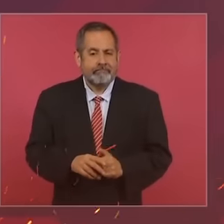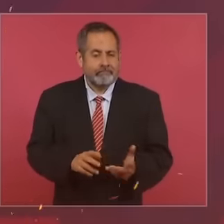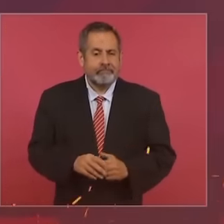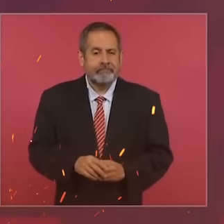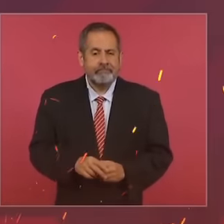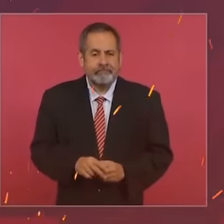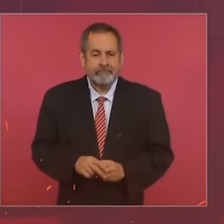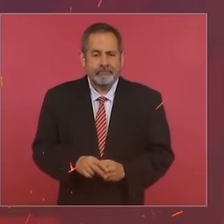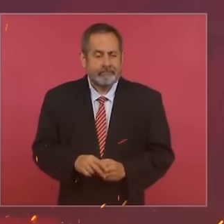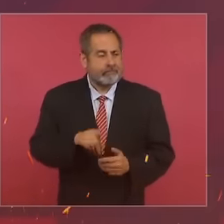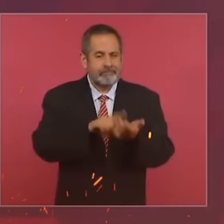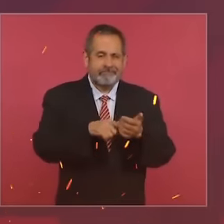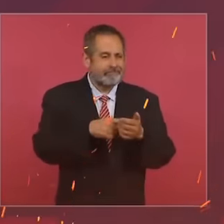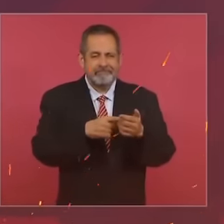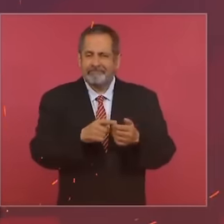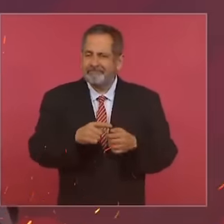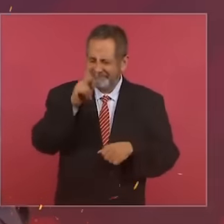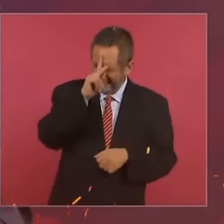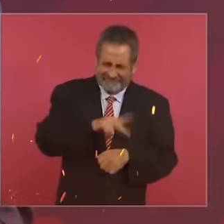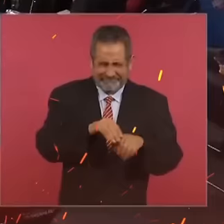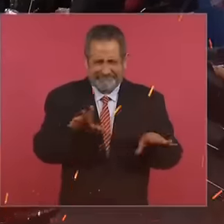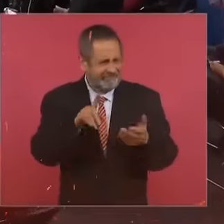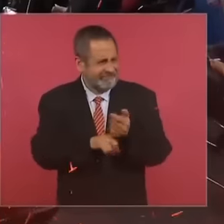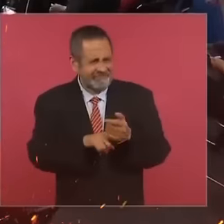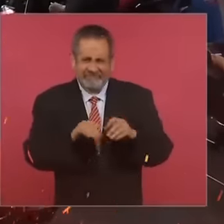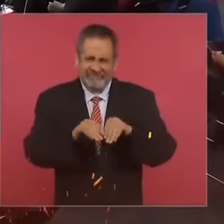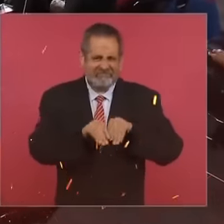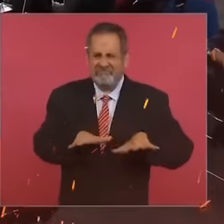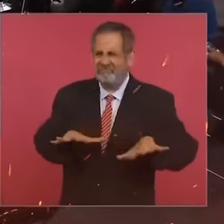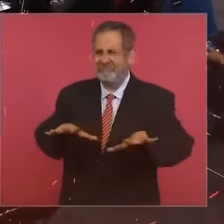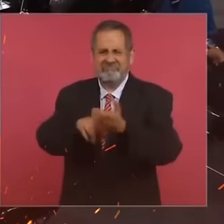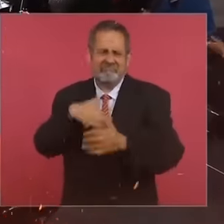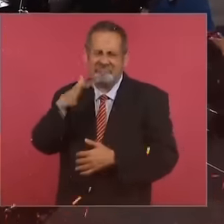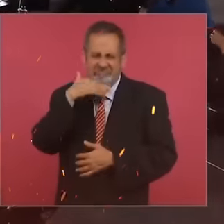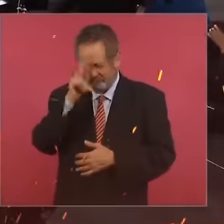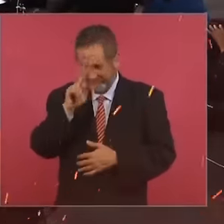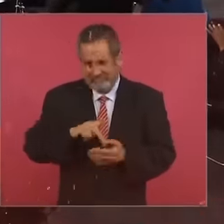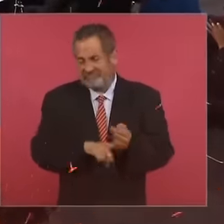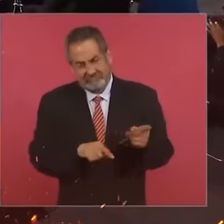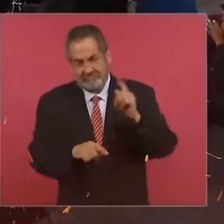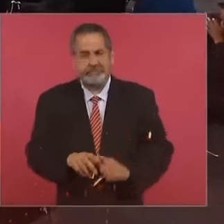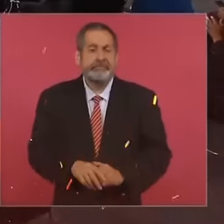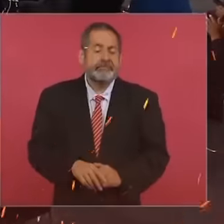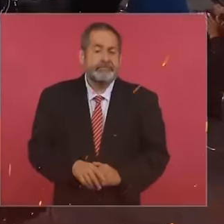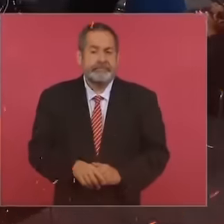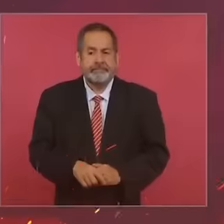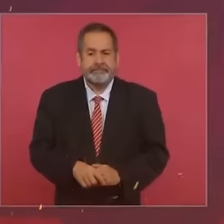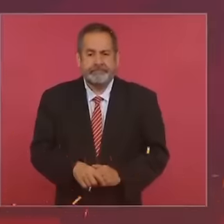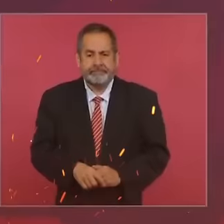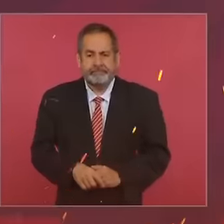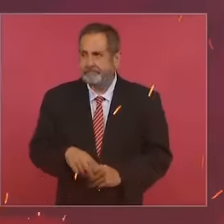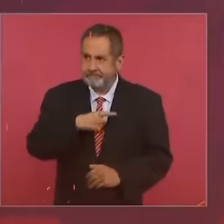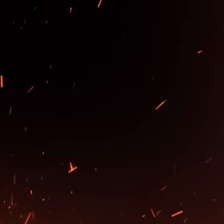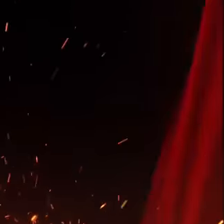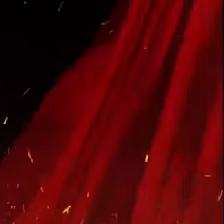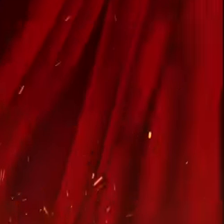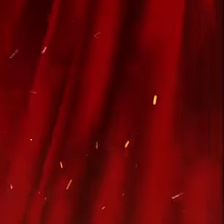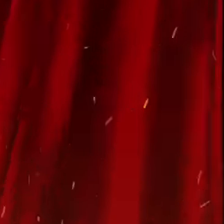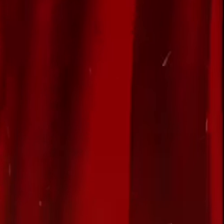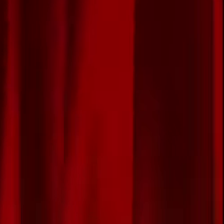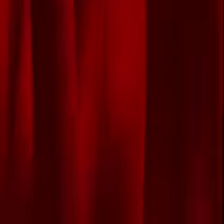no es una pandemia, es una peste, la corrupción. Y hay que seguir limpiando.